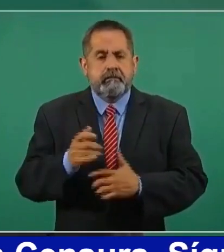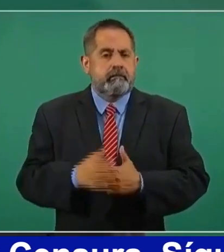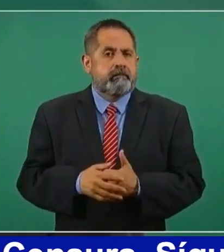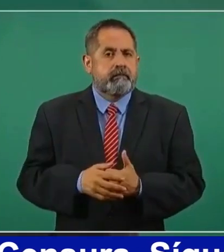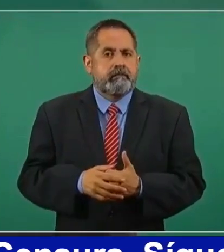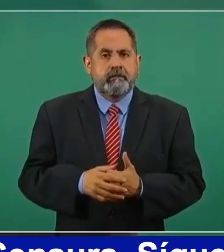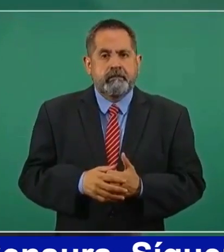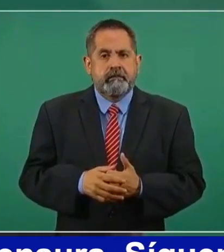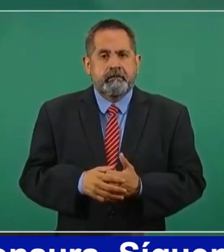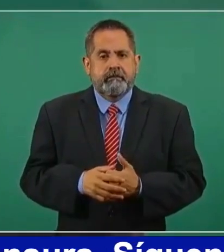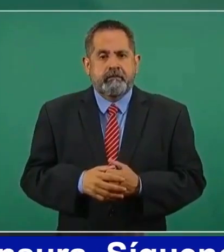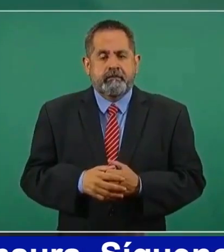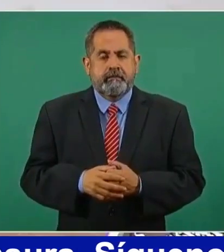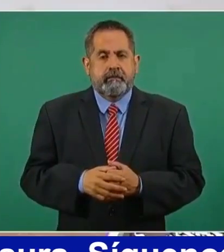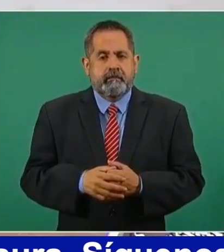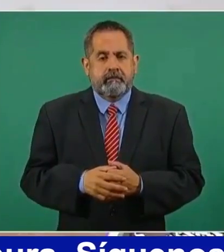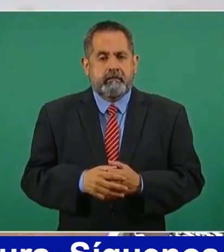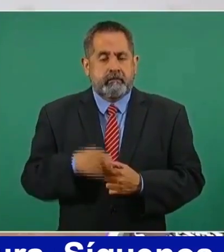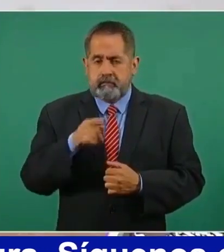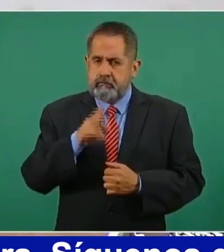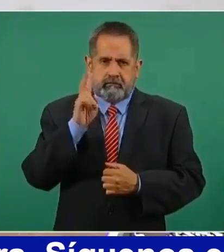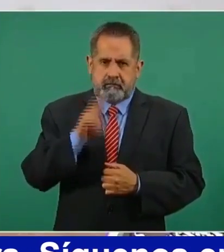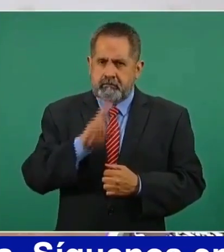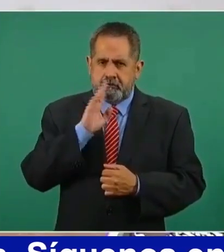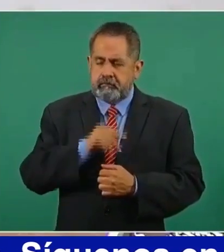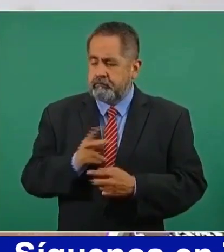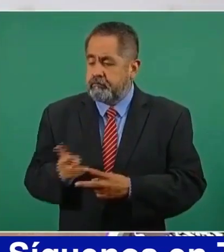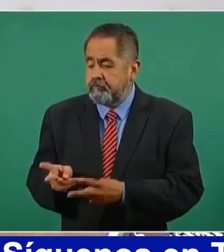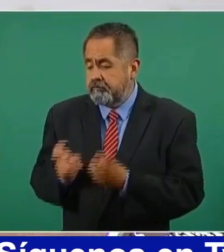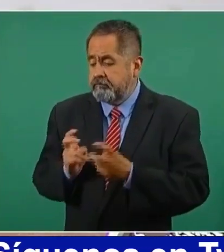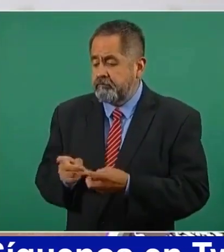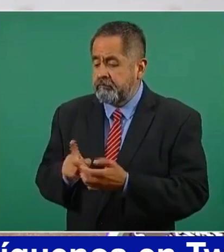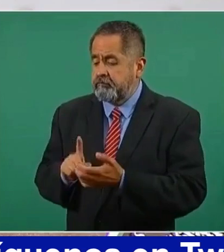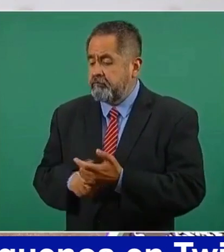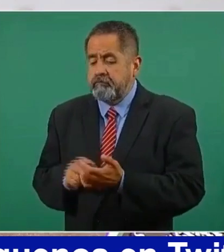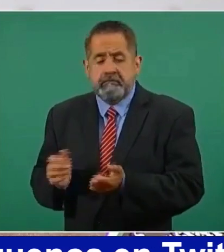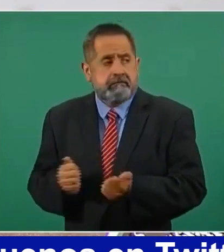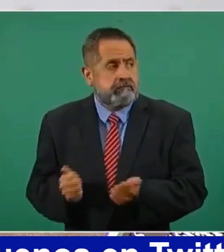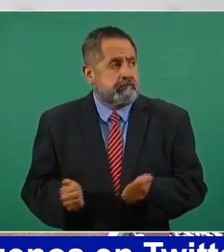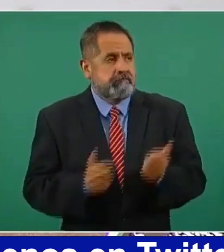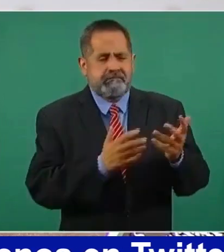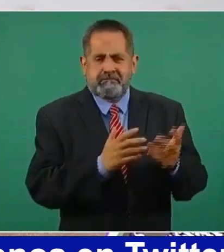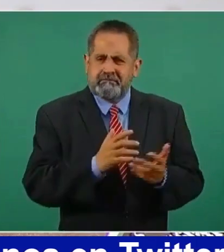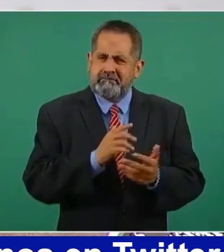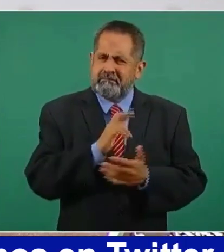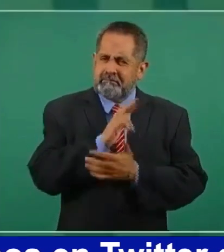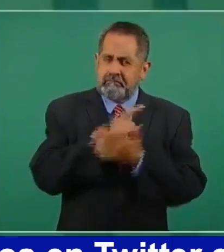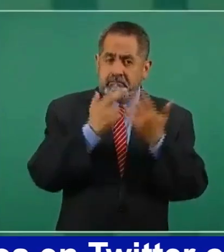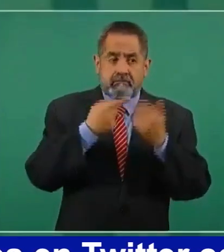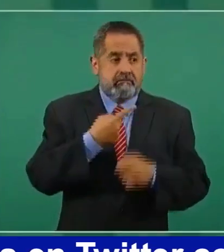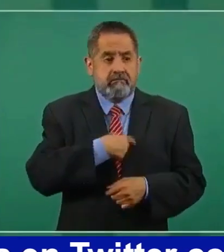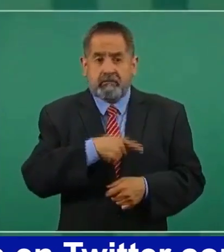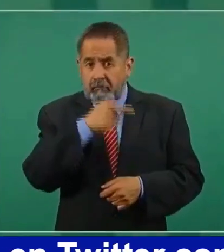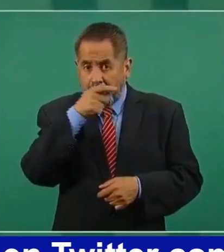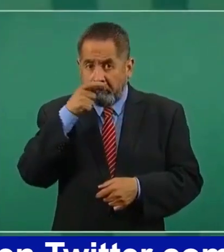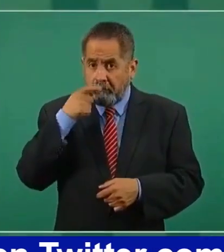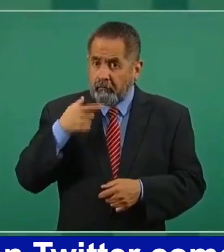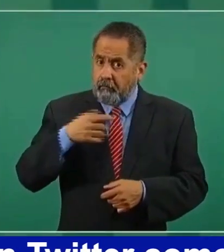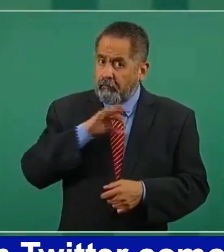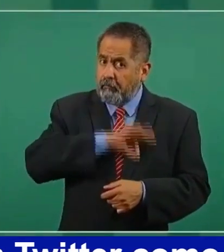es un tráfico ilegal, pero además lucrativo.